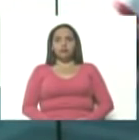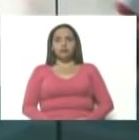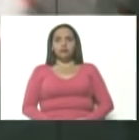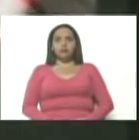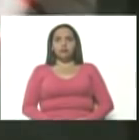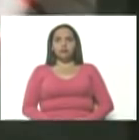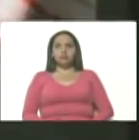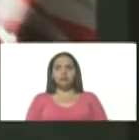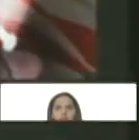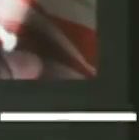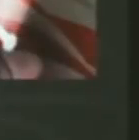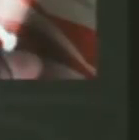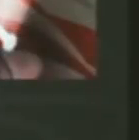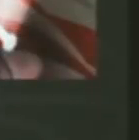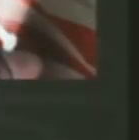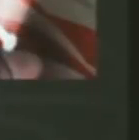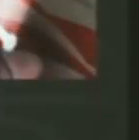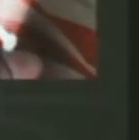Y